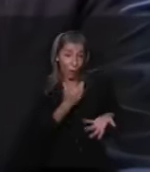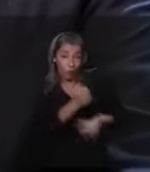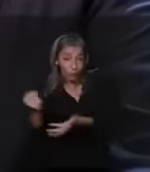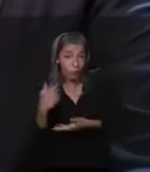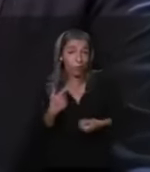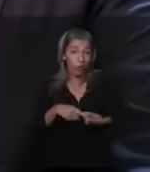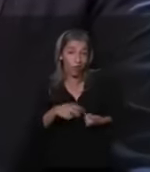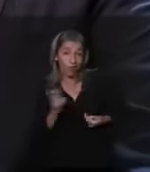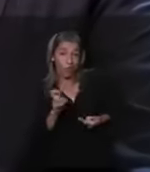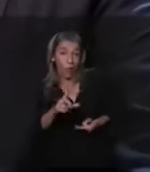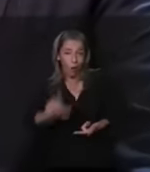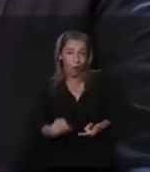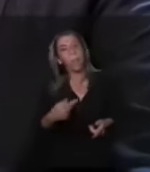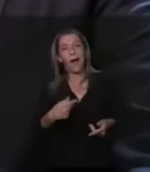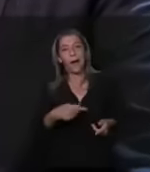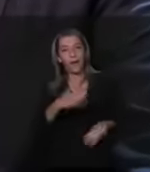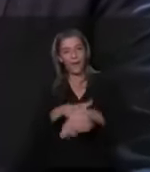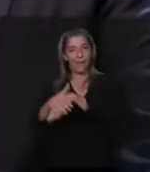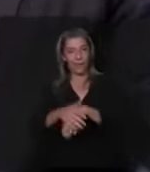baratos a tus amigos que importan.